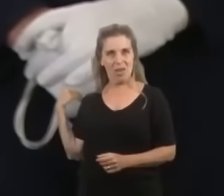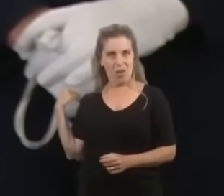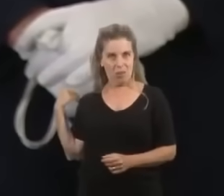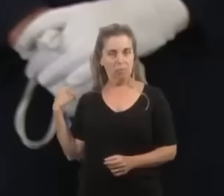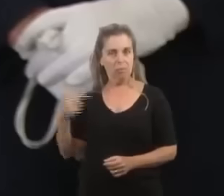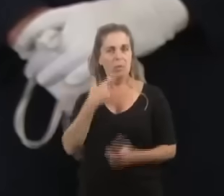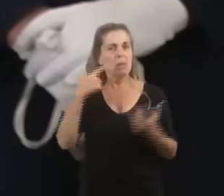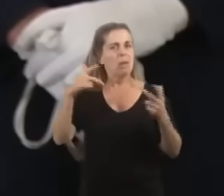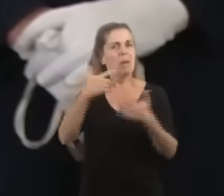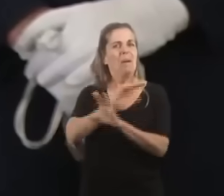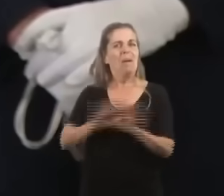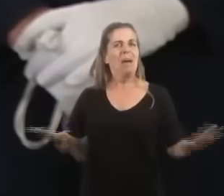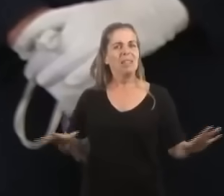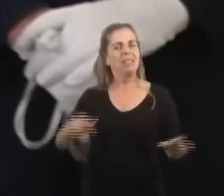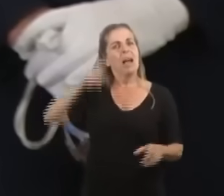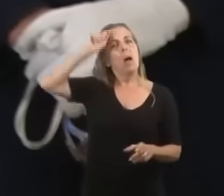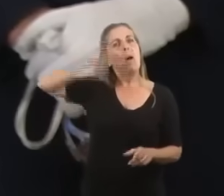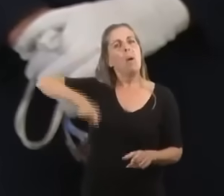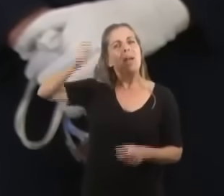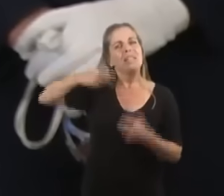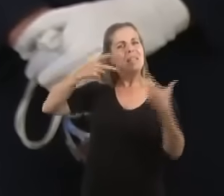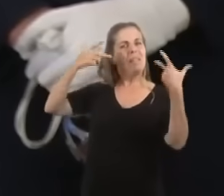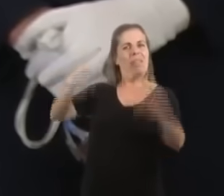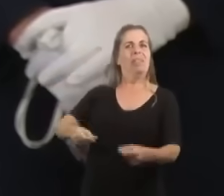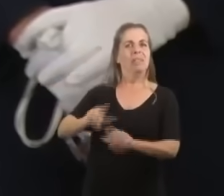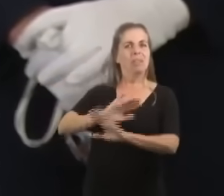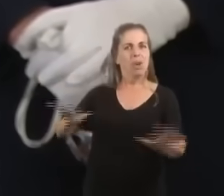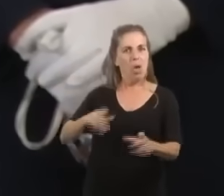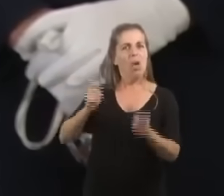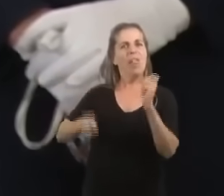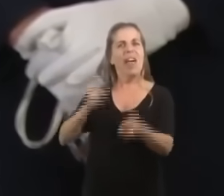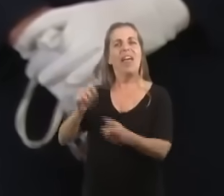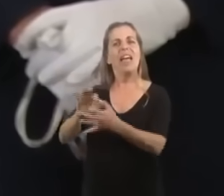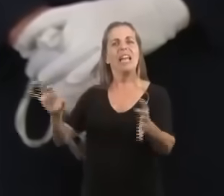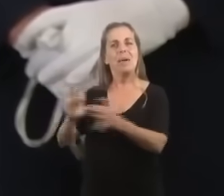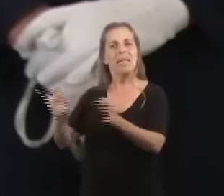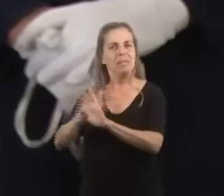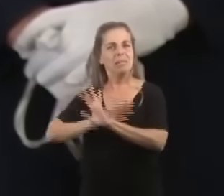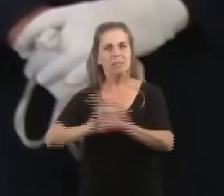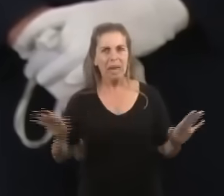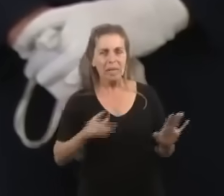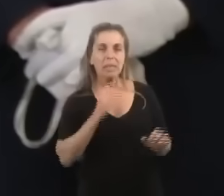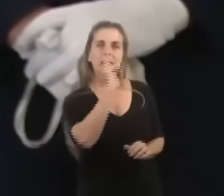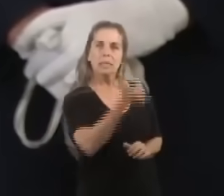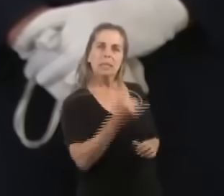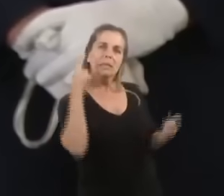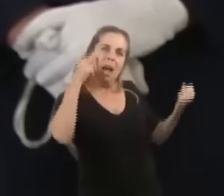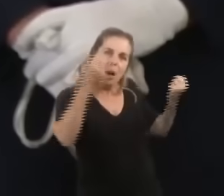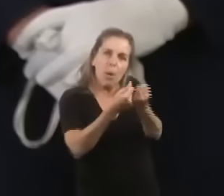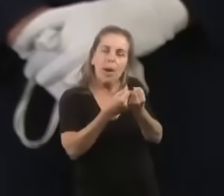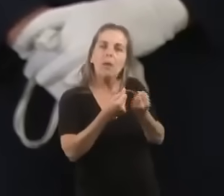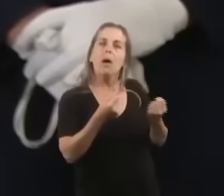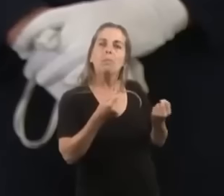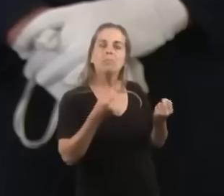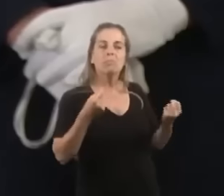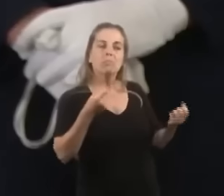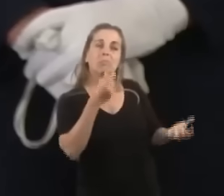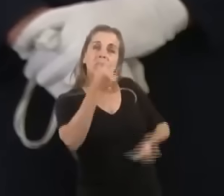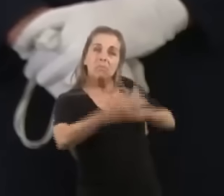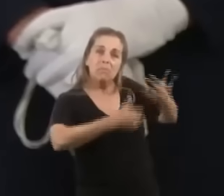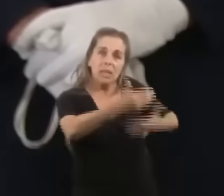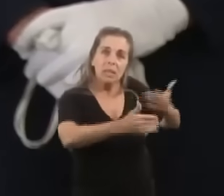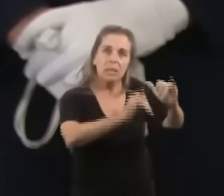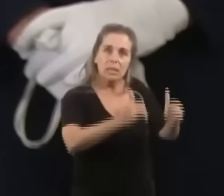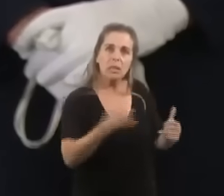no al garantismo barbárie miseria para decirle Sí al orden Cívico que garantice el crecimiento y vamos a respaldar a